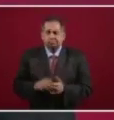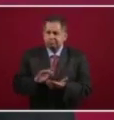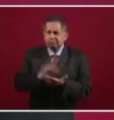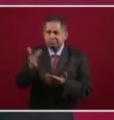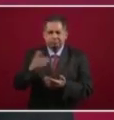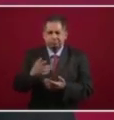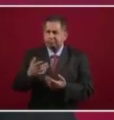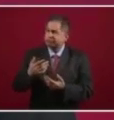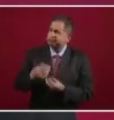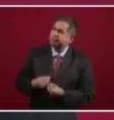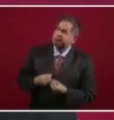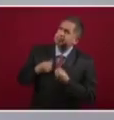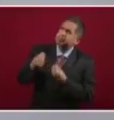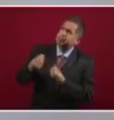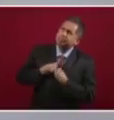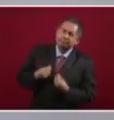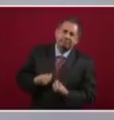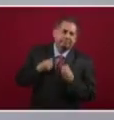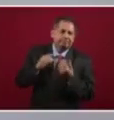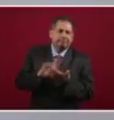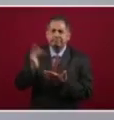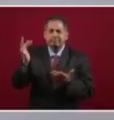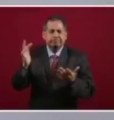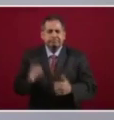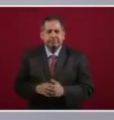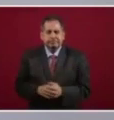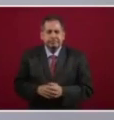Gracias a la vida